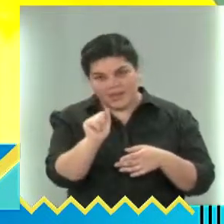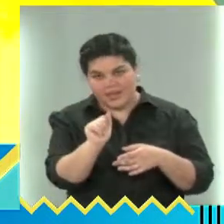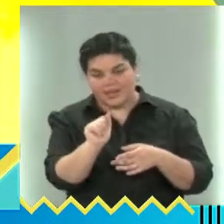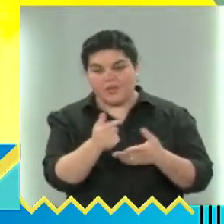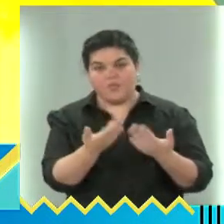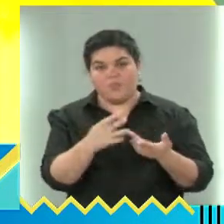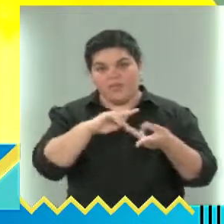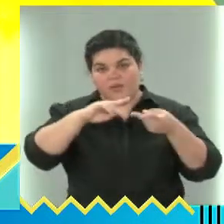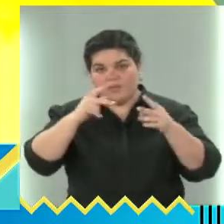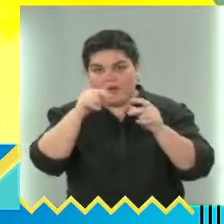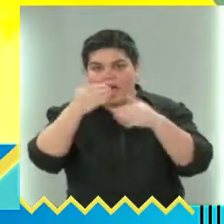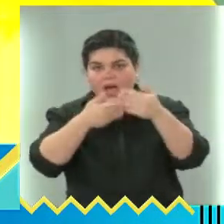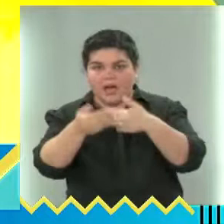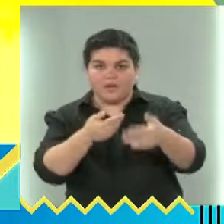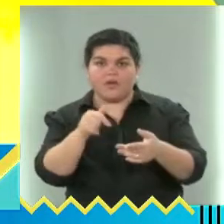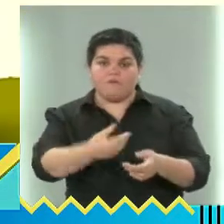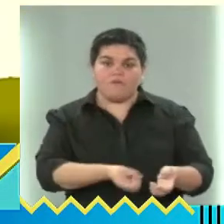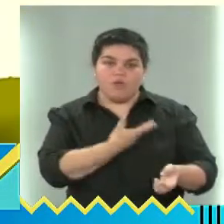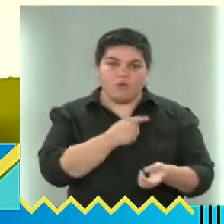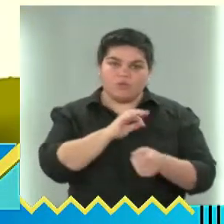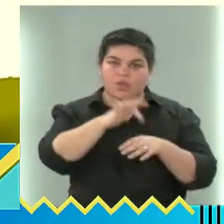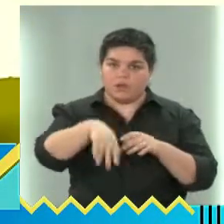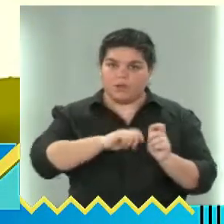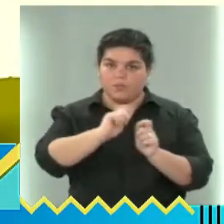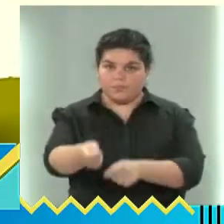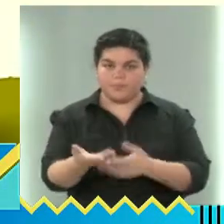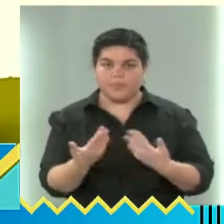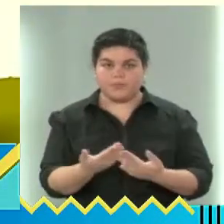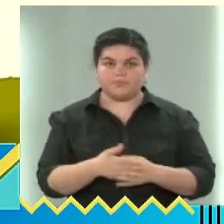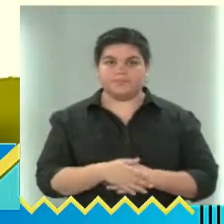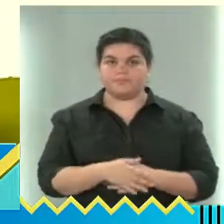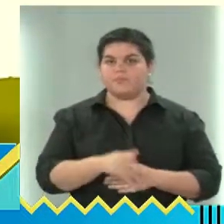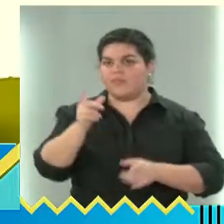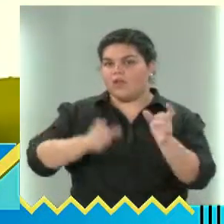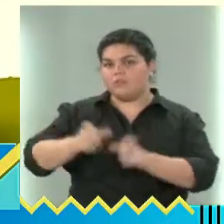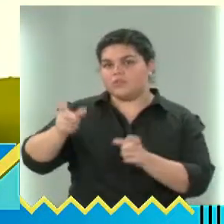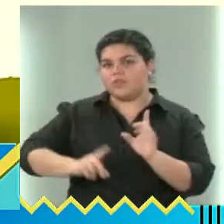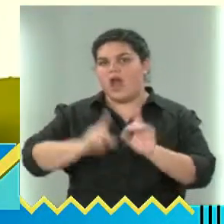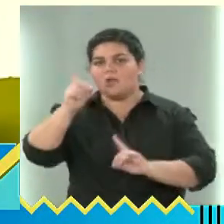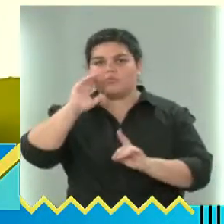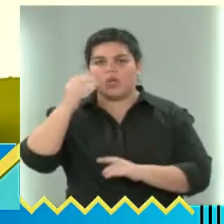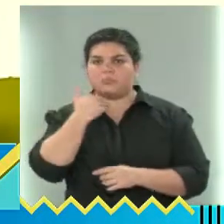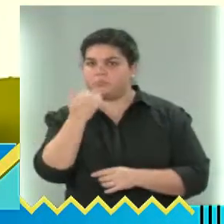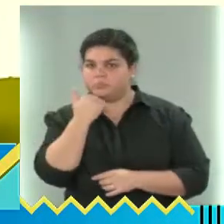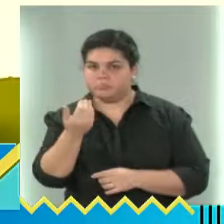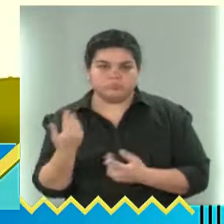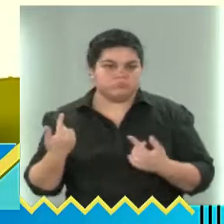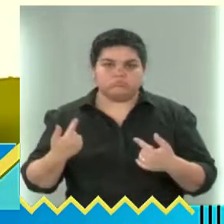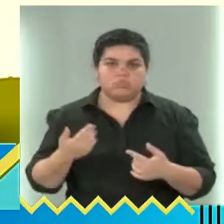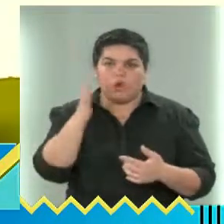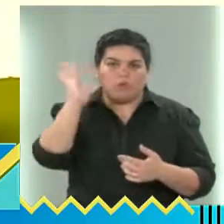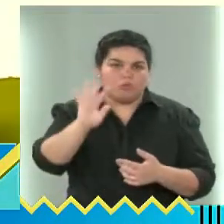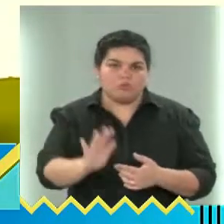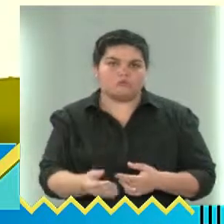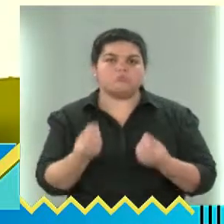hacer e incrementar estos donantes voluntarios. Bien. Si hay alguien que no sabe, por ejemplo, ¿cuáles son los requisitos que hay que tener al momento de